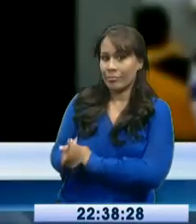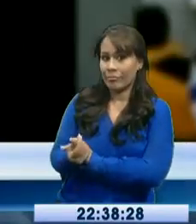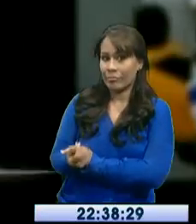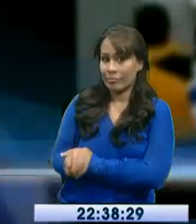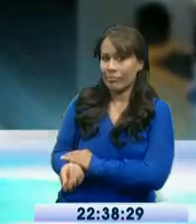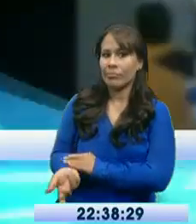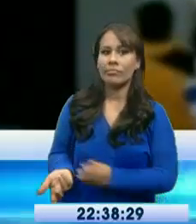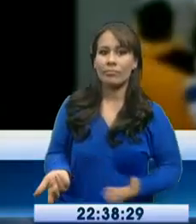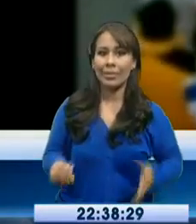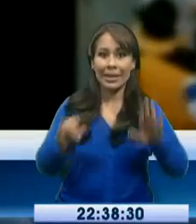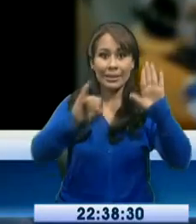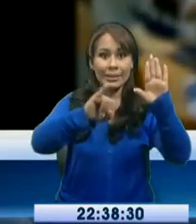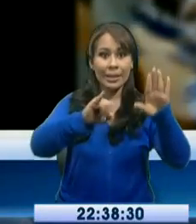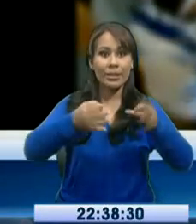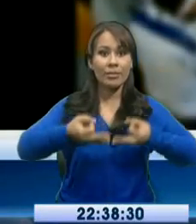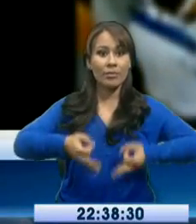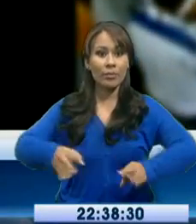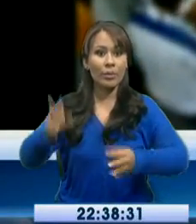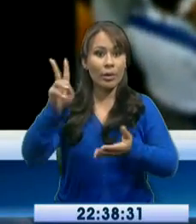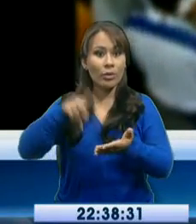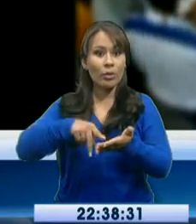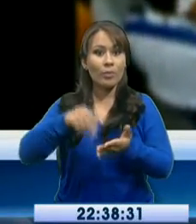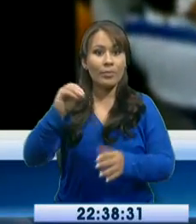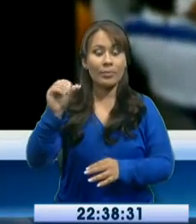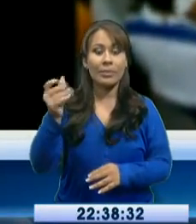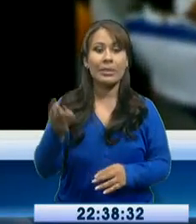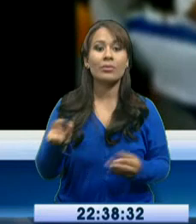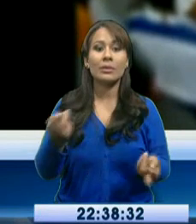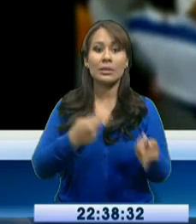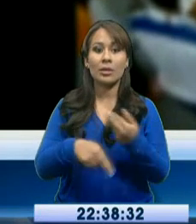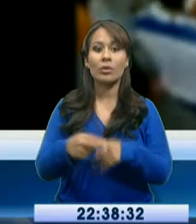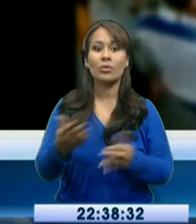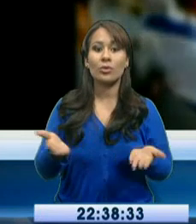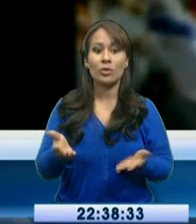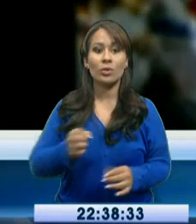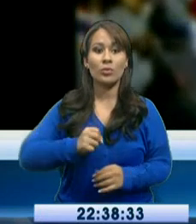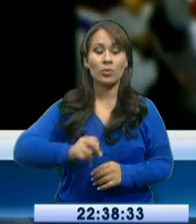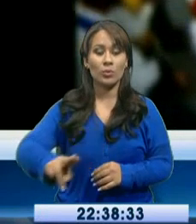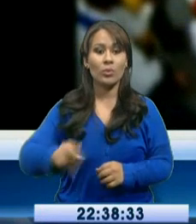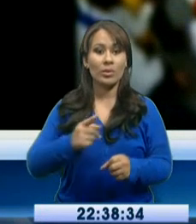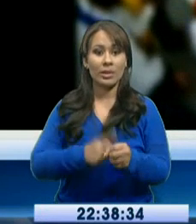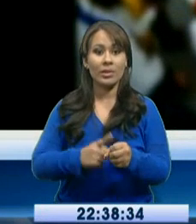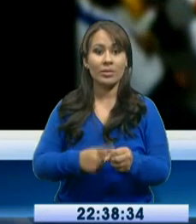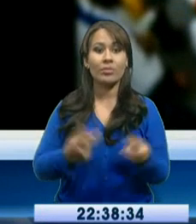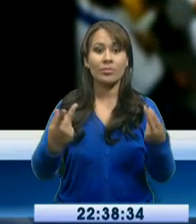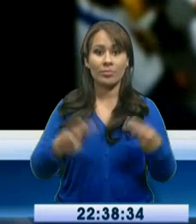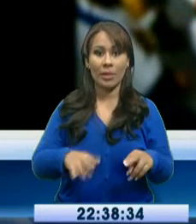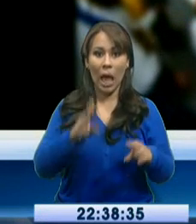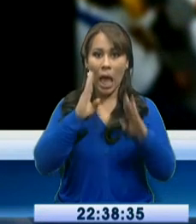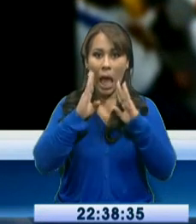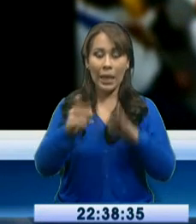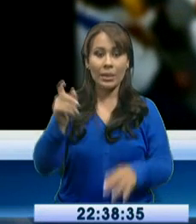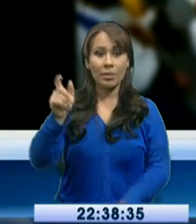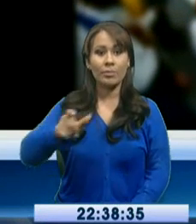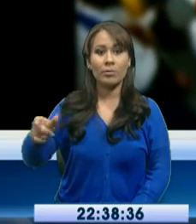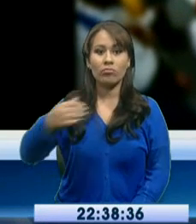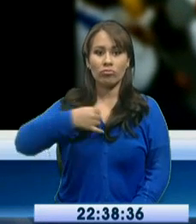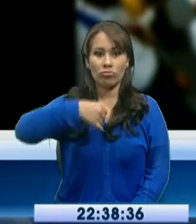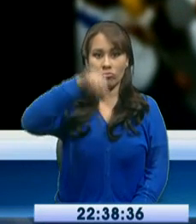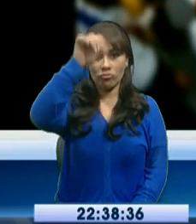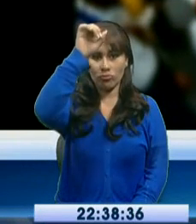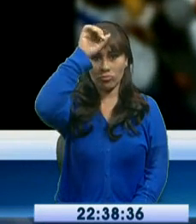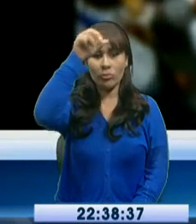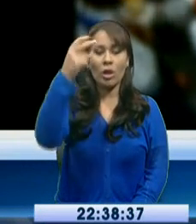6 de febrero de 2016, los empleados de un local comercial ubicado en el sur de Quito atienden a los clientes sin imaginarse que entre ellos están 2